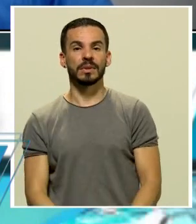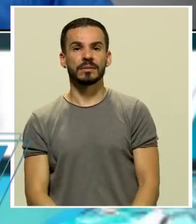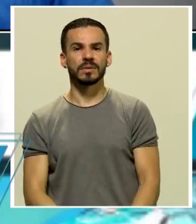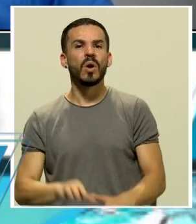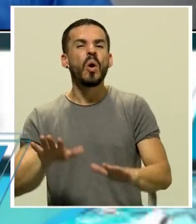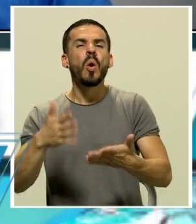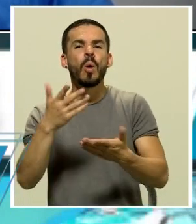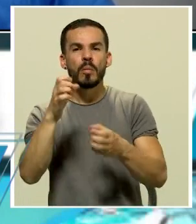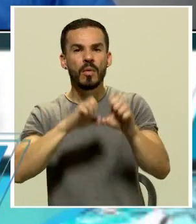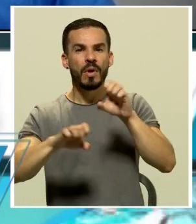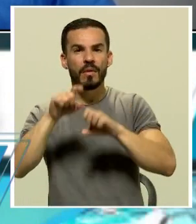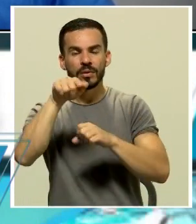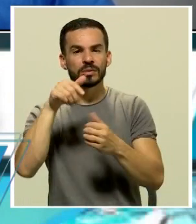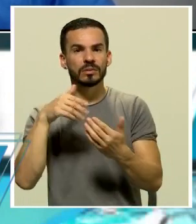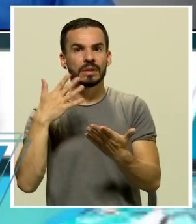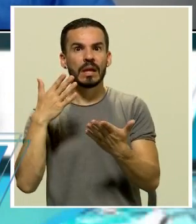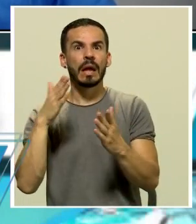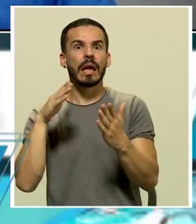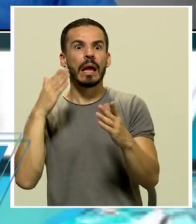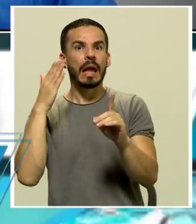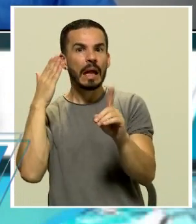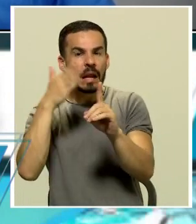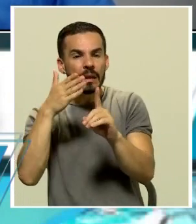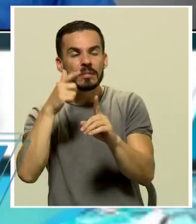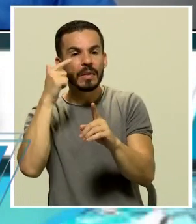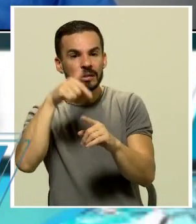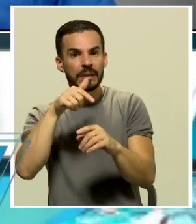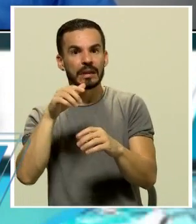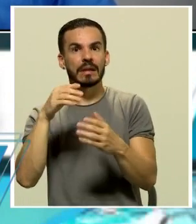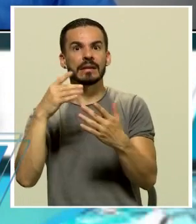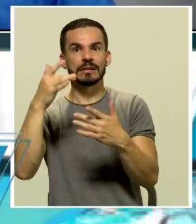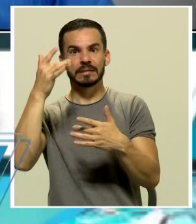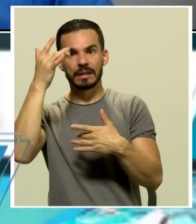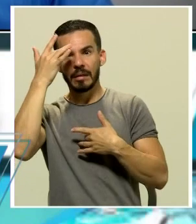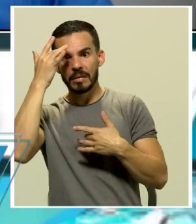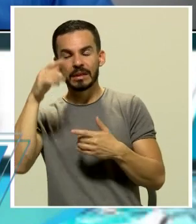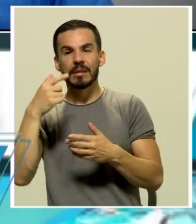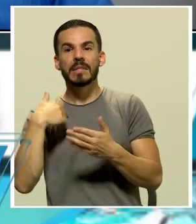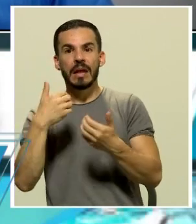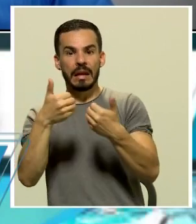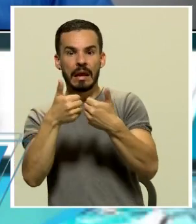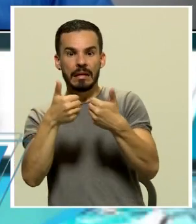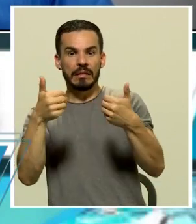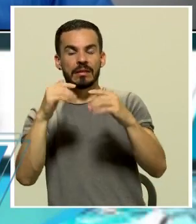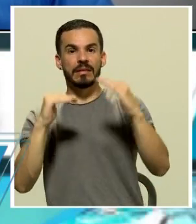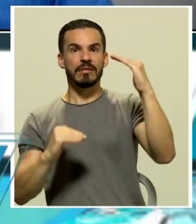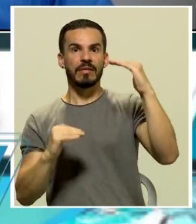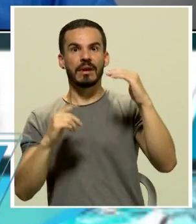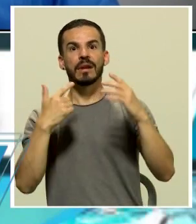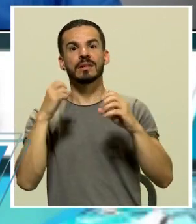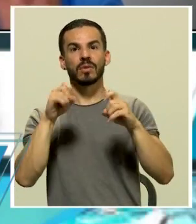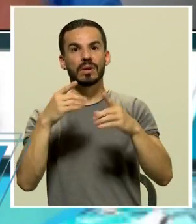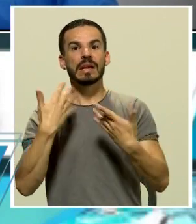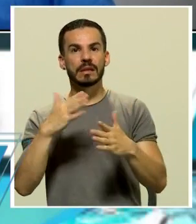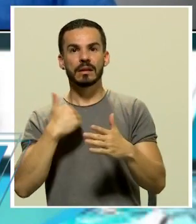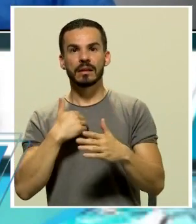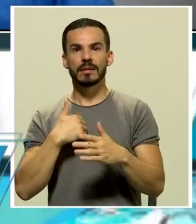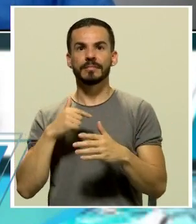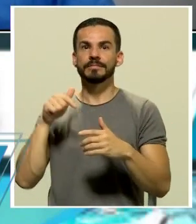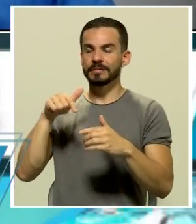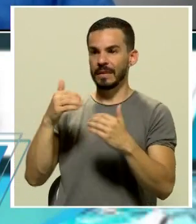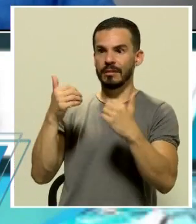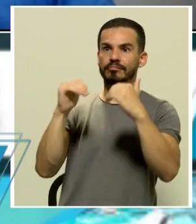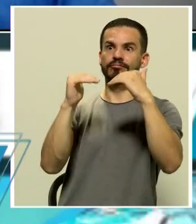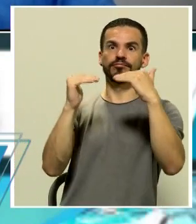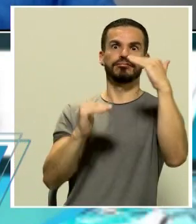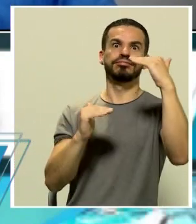¿Cómo evalúa usted el impacto de esta pandemia en la brecha educativa que ya teníamos? Se está haciendo más